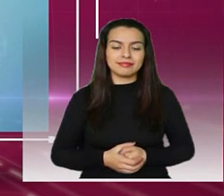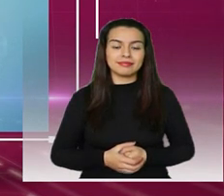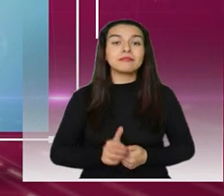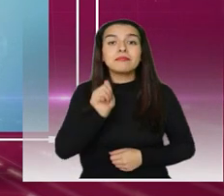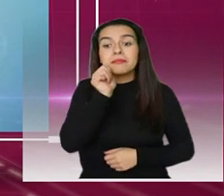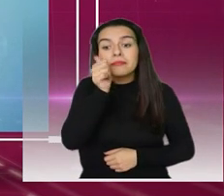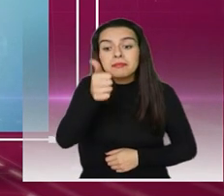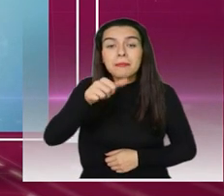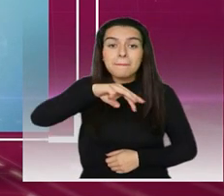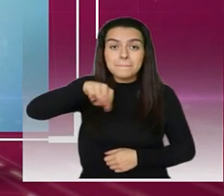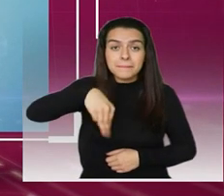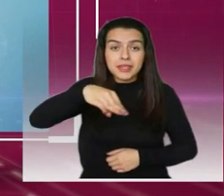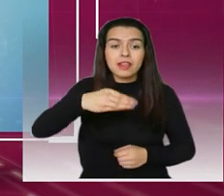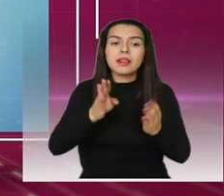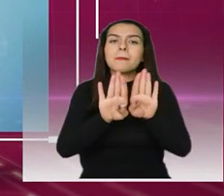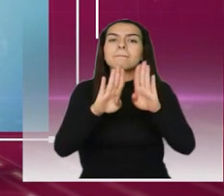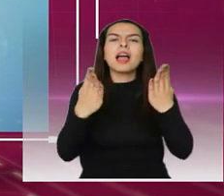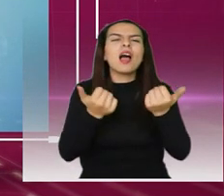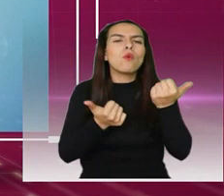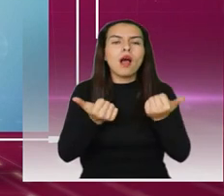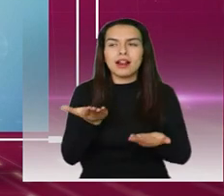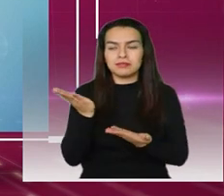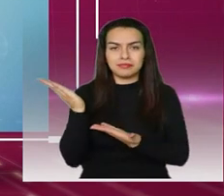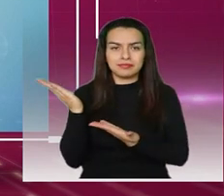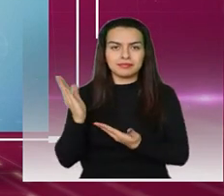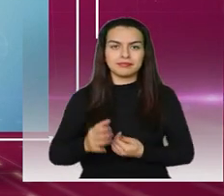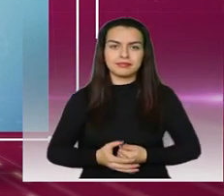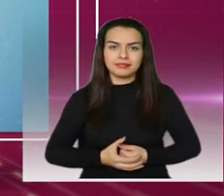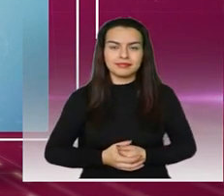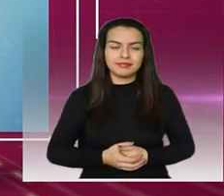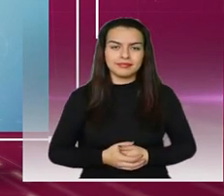bodegas 2, 10, 11, 13,